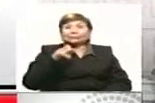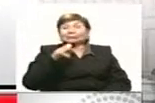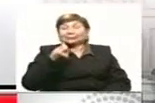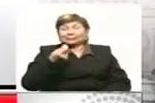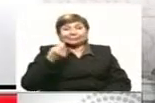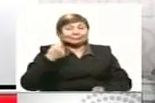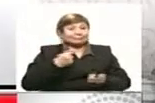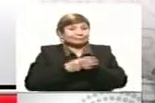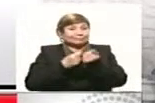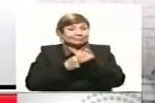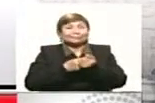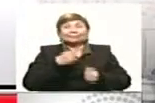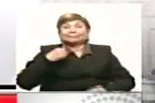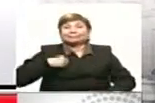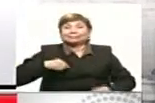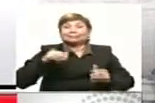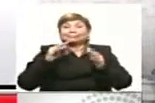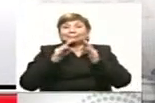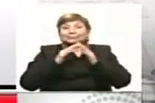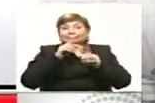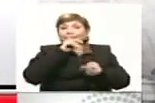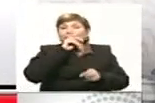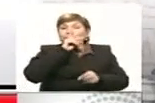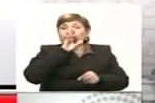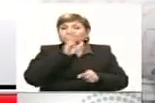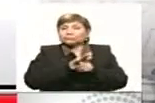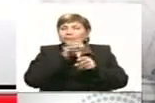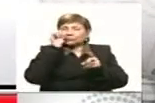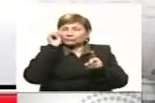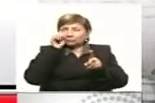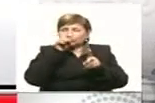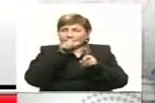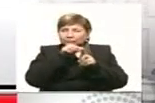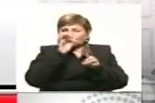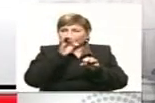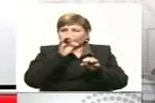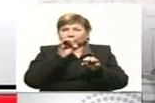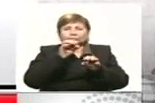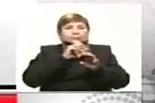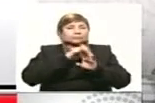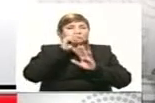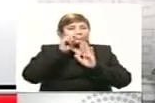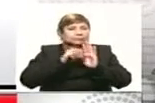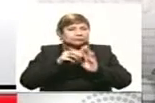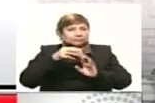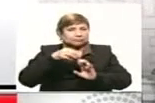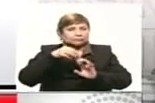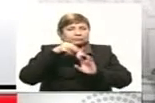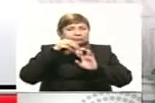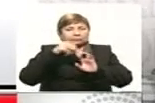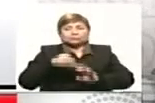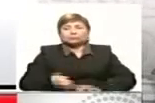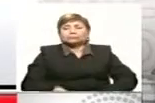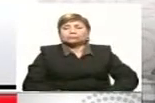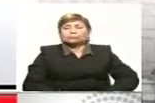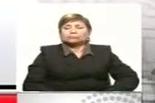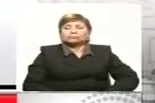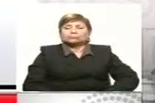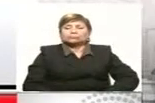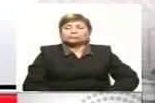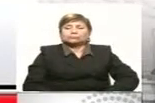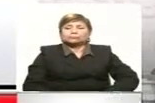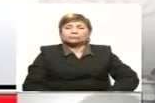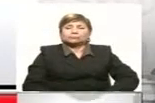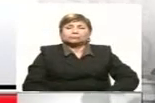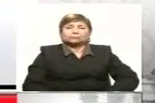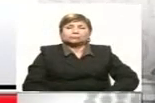a los municipios con ese compromiso específico, ¿no? Y con un programa especial. Sobre la pregunta de la congresista